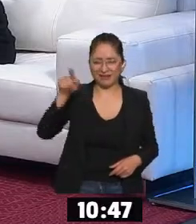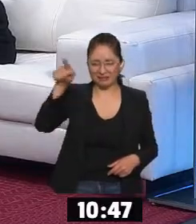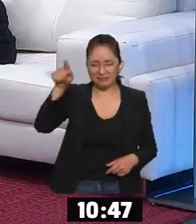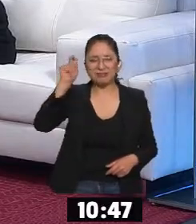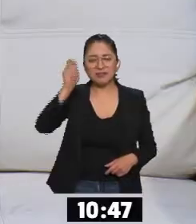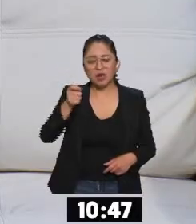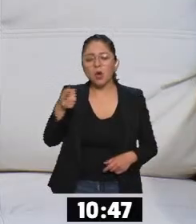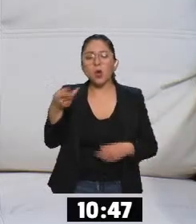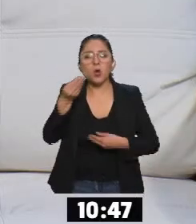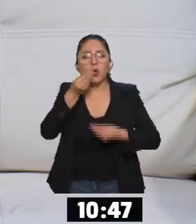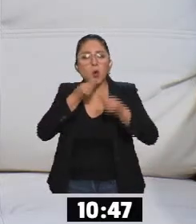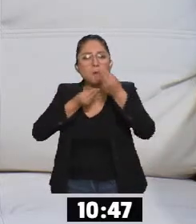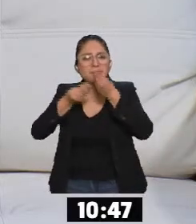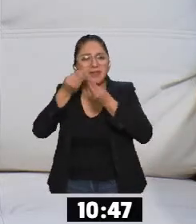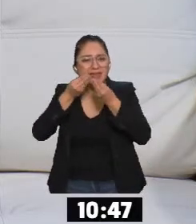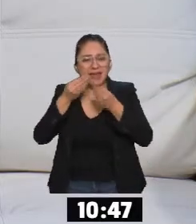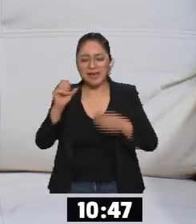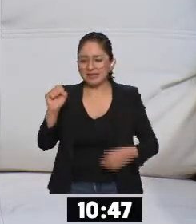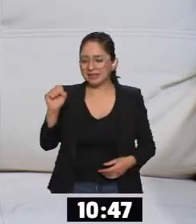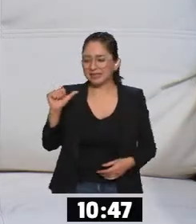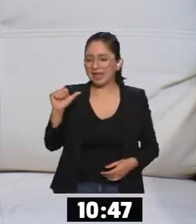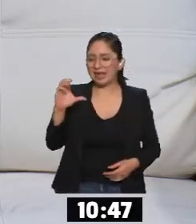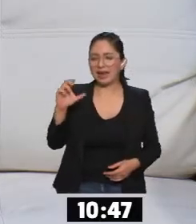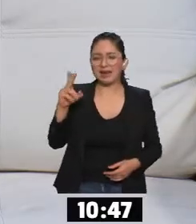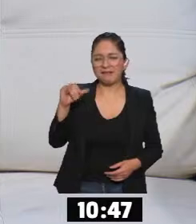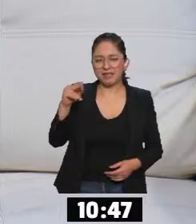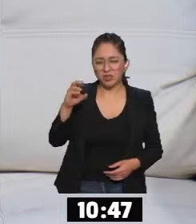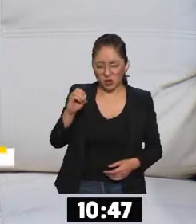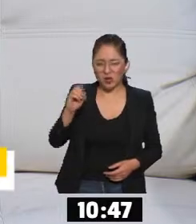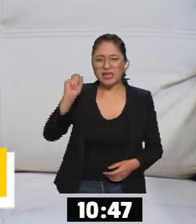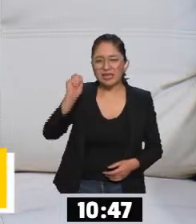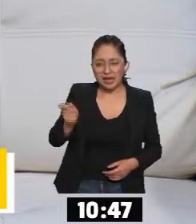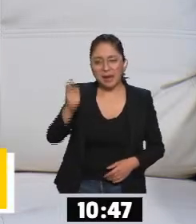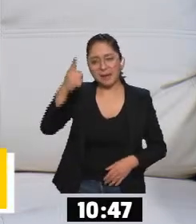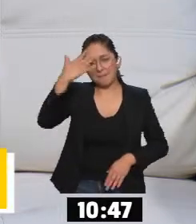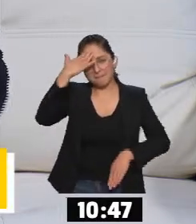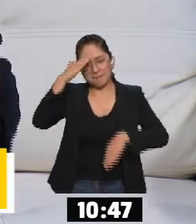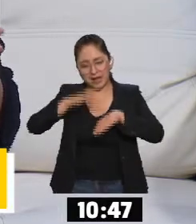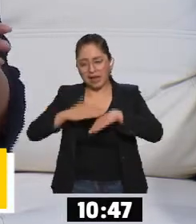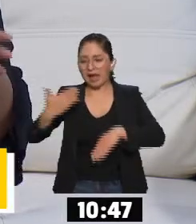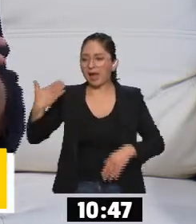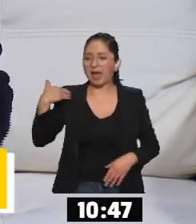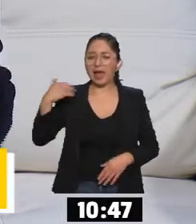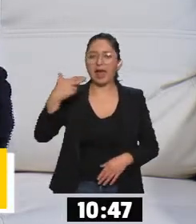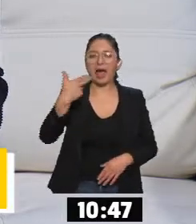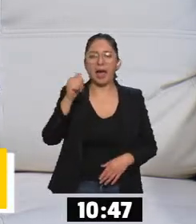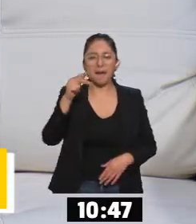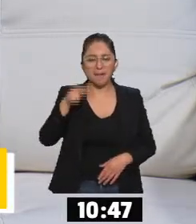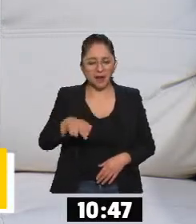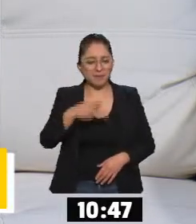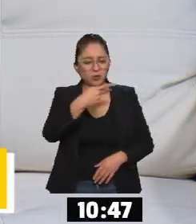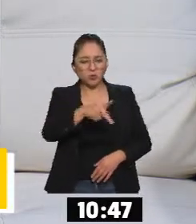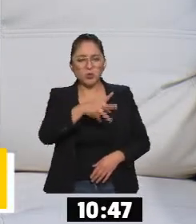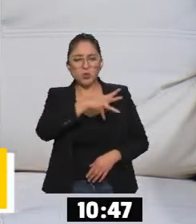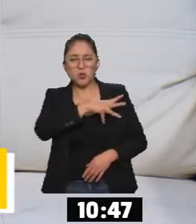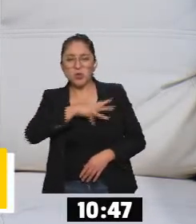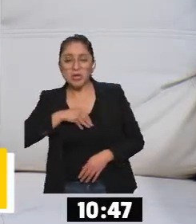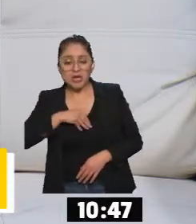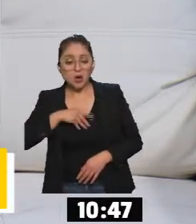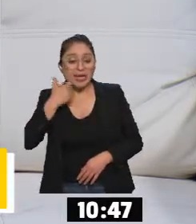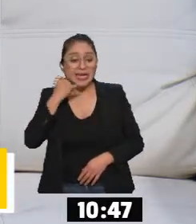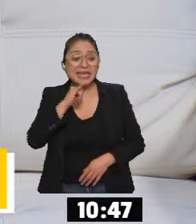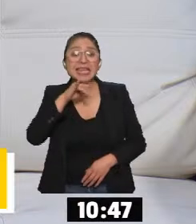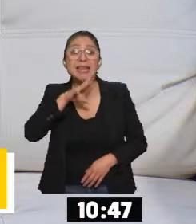la comida del sacrificio. Se hace en remembranza a cuando Abraham va a sacrificar a su hijo predilecto, y le pararon la que mano. Para